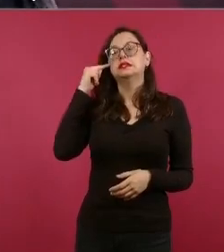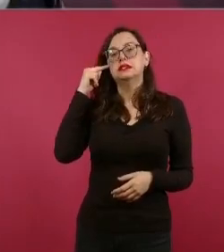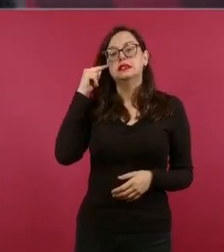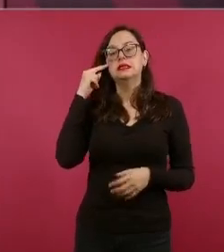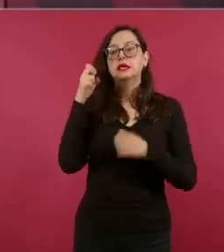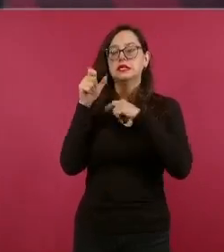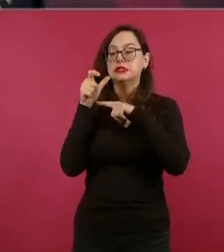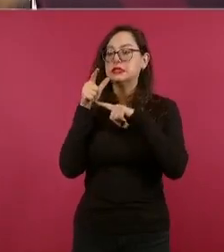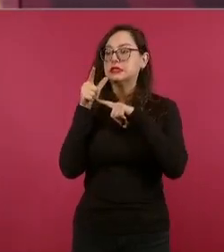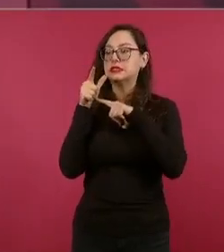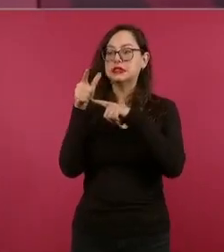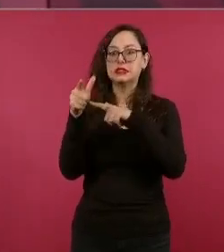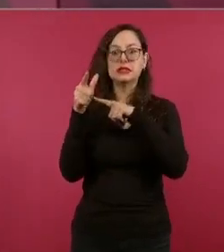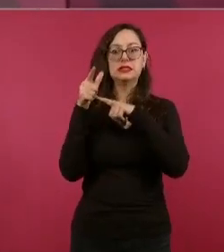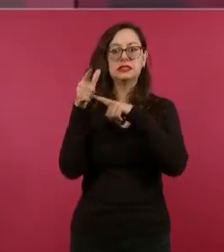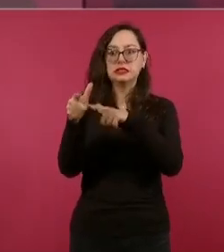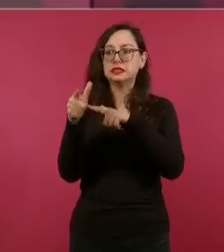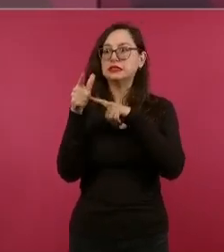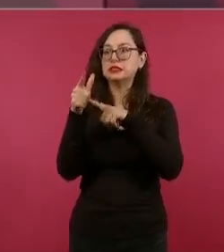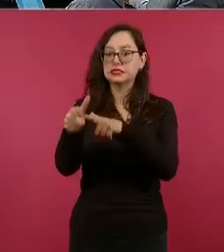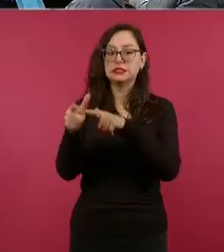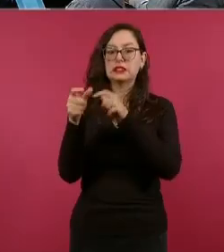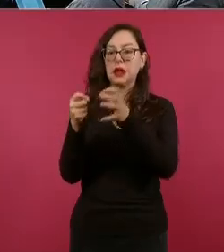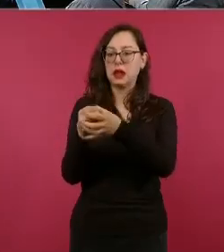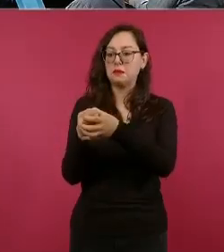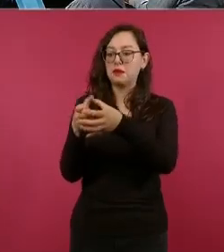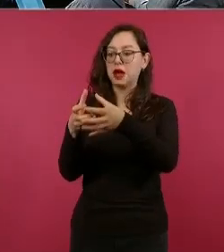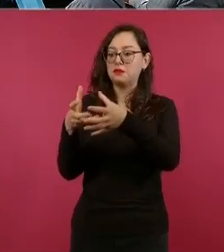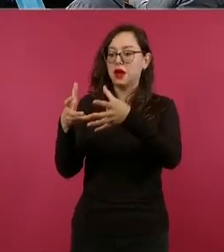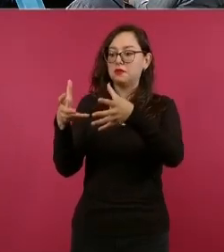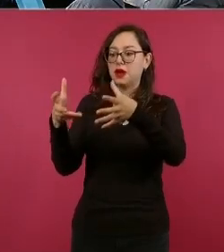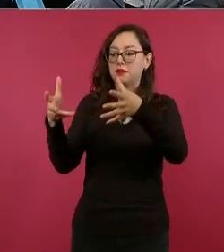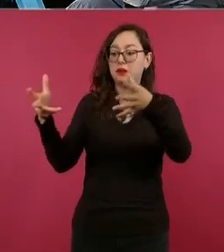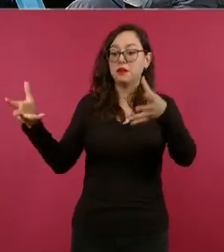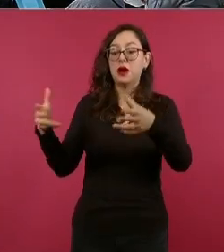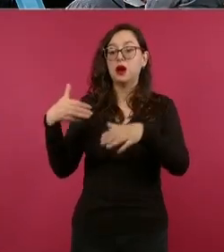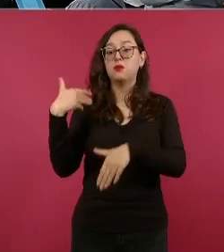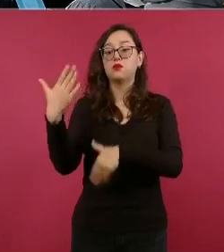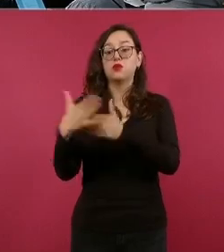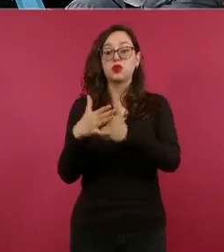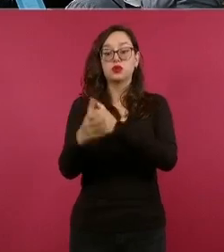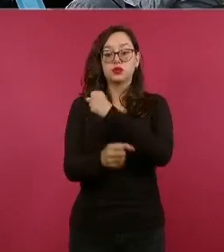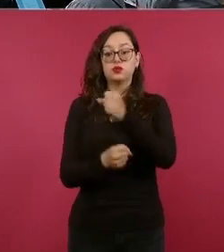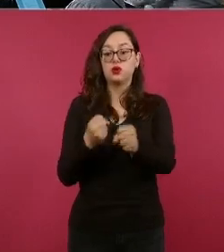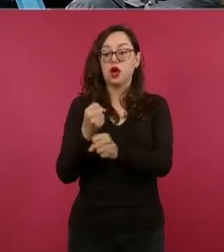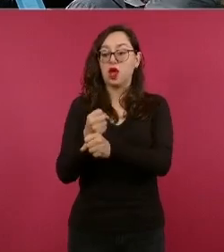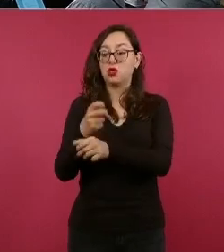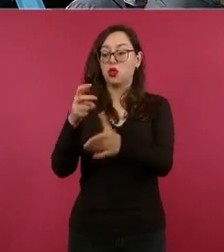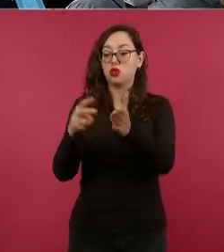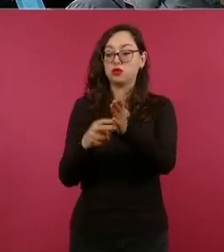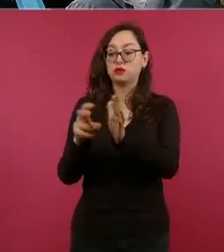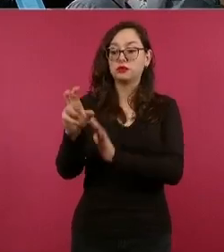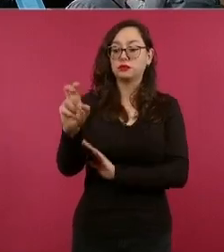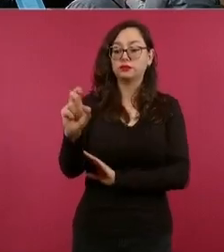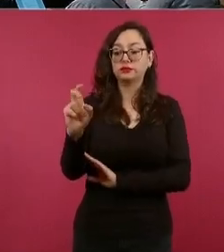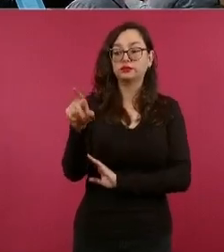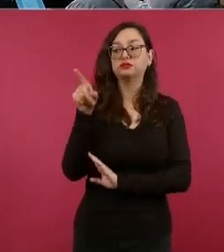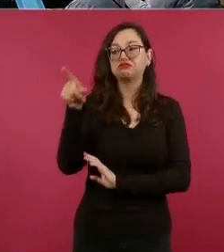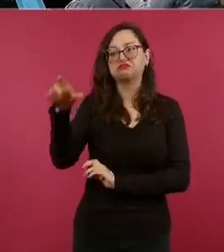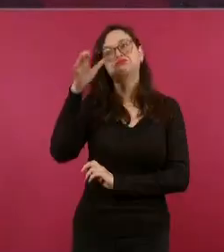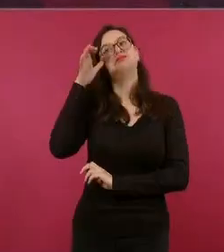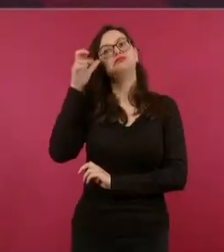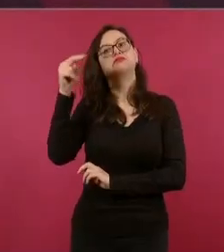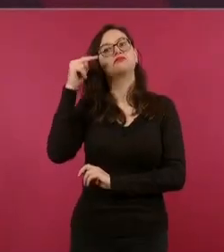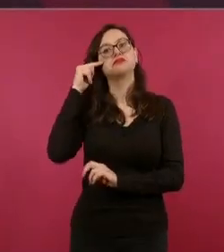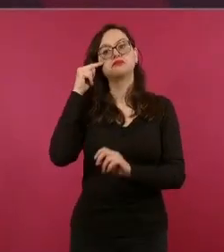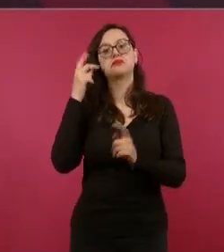en el 2030 China iba a manejar el 50% del comercio mundial,